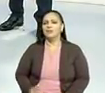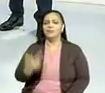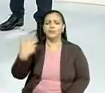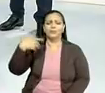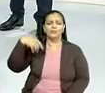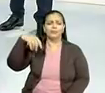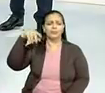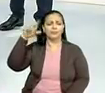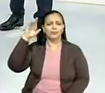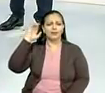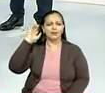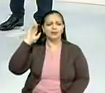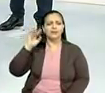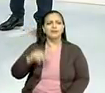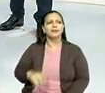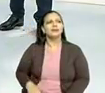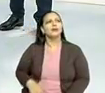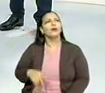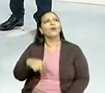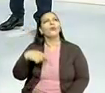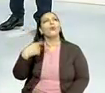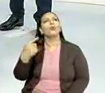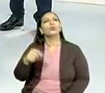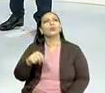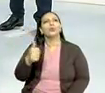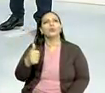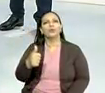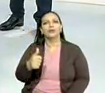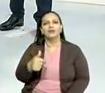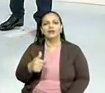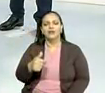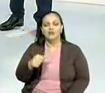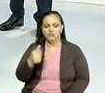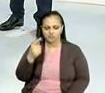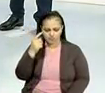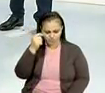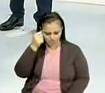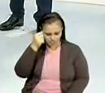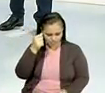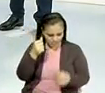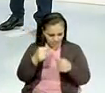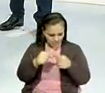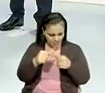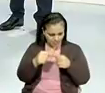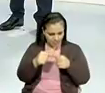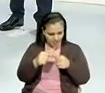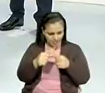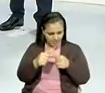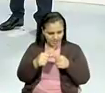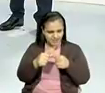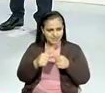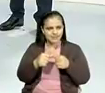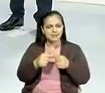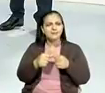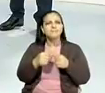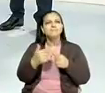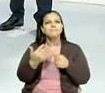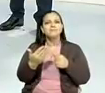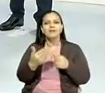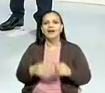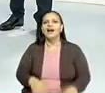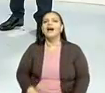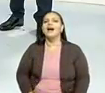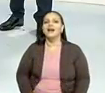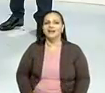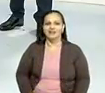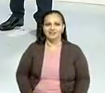salió también, este, al poco tiempo salió. ¡Hasta el pescuez! No, ahí salió, eso salió como a los 4 años, 5 años. Eso salió, después salió. ¡Esos medidores